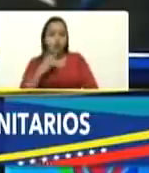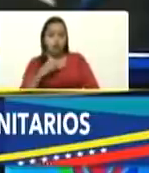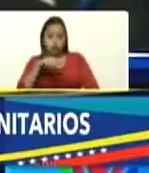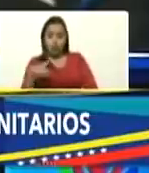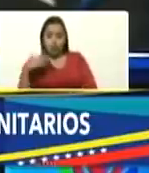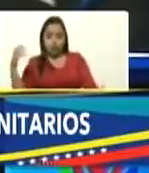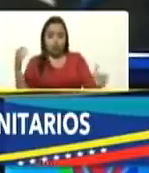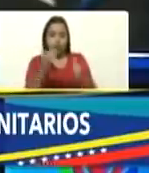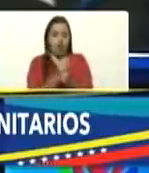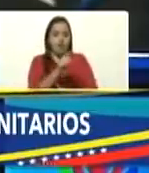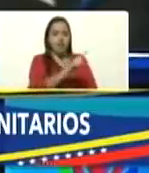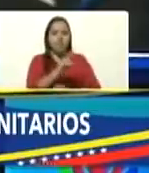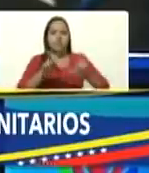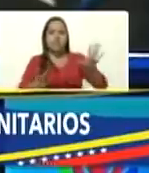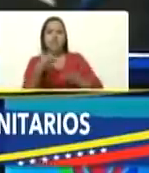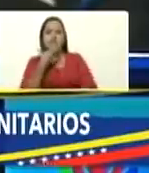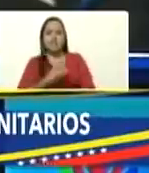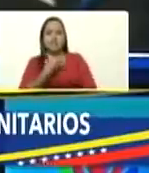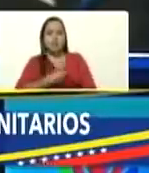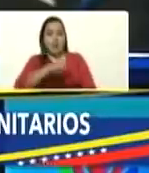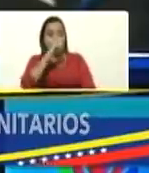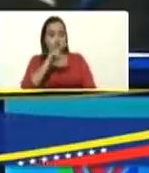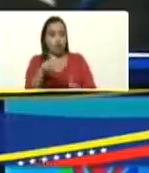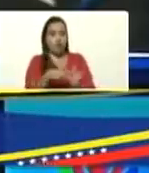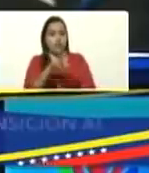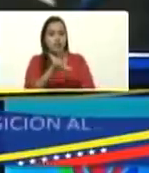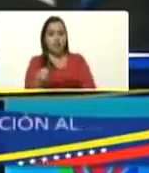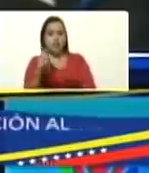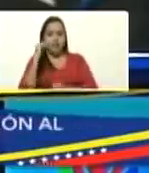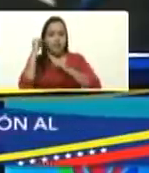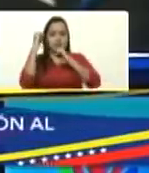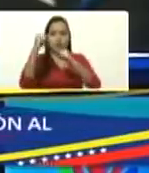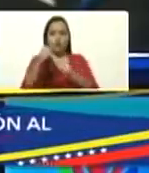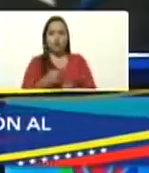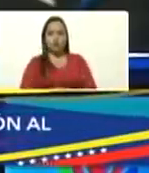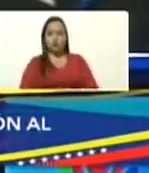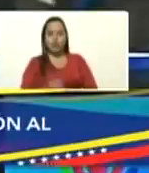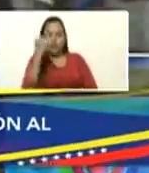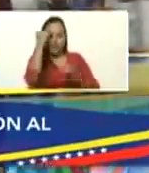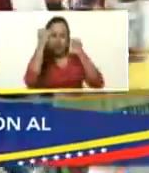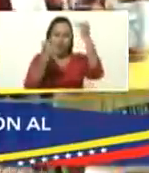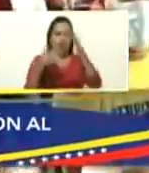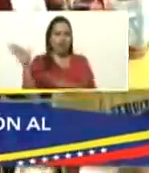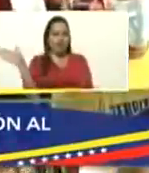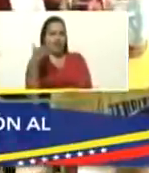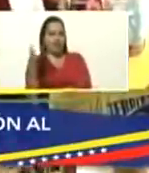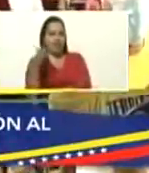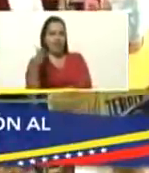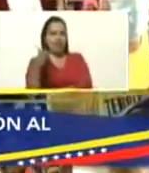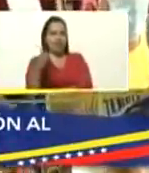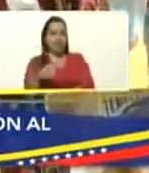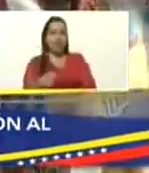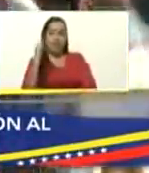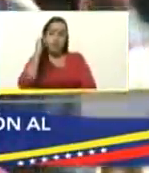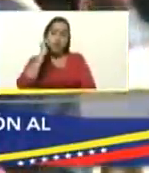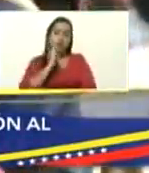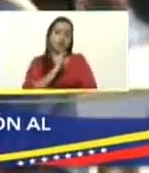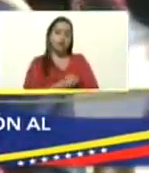al 17 de diciembre del 2030, victorioso, con el ideal y la bandera de Bolívar.